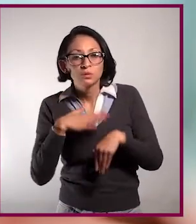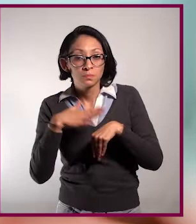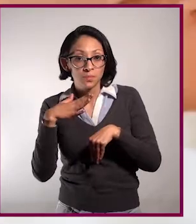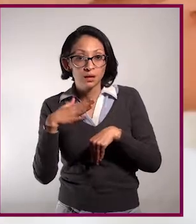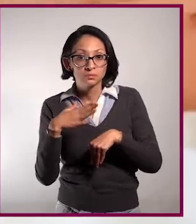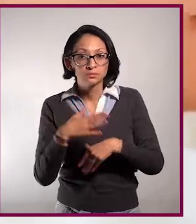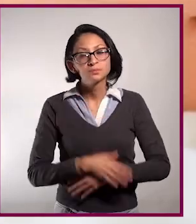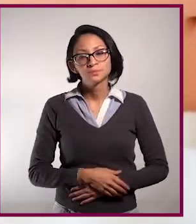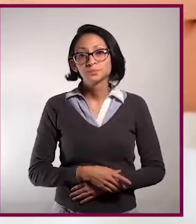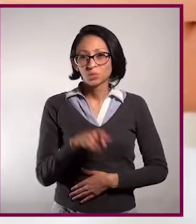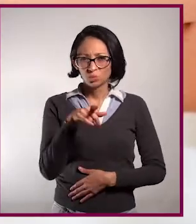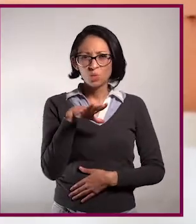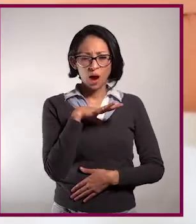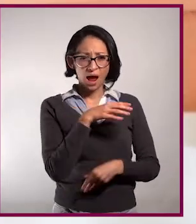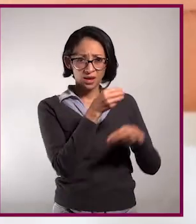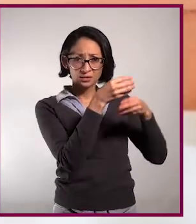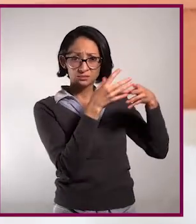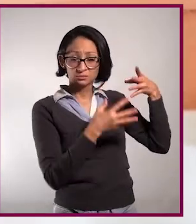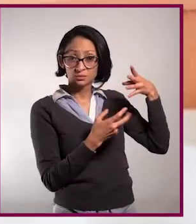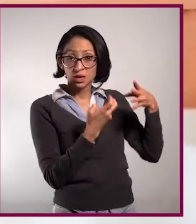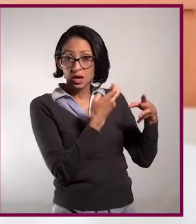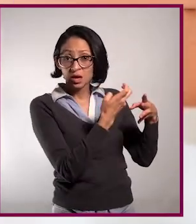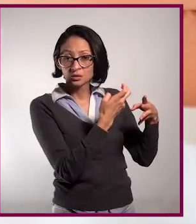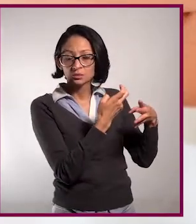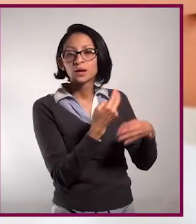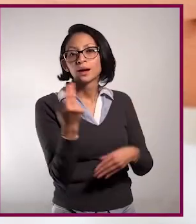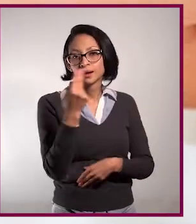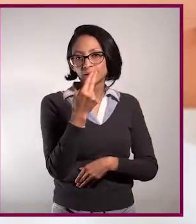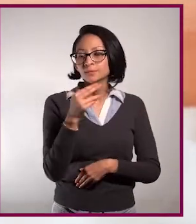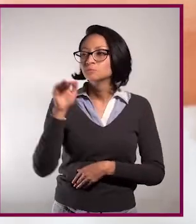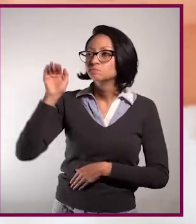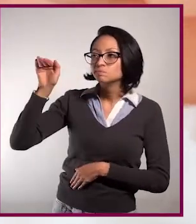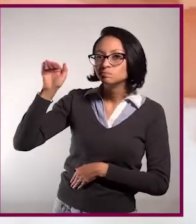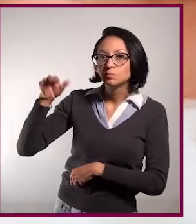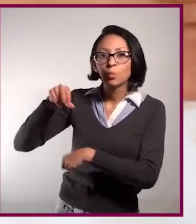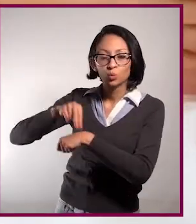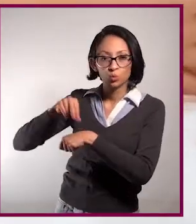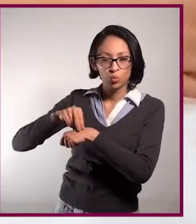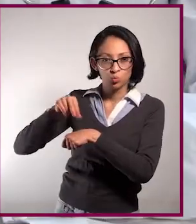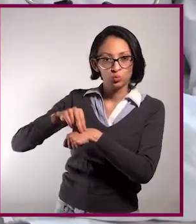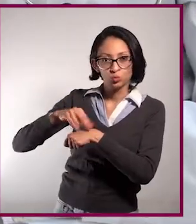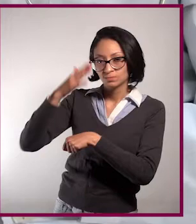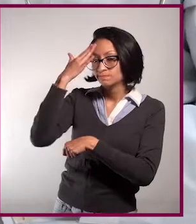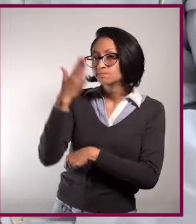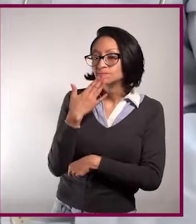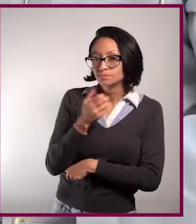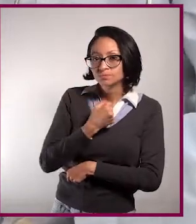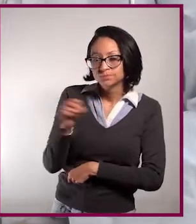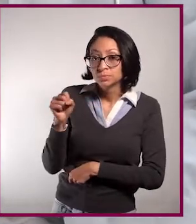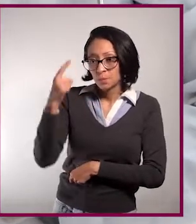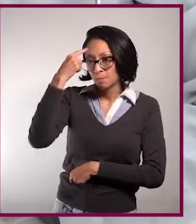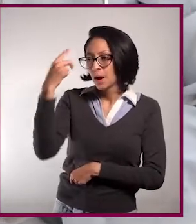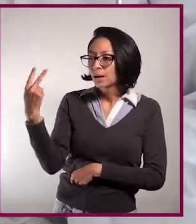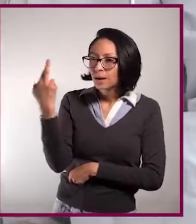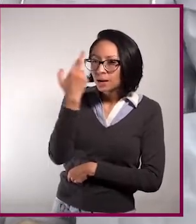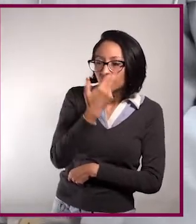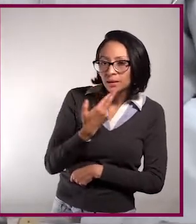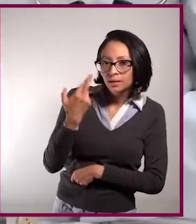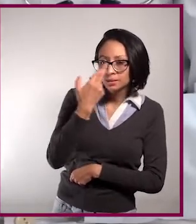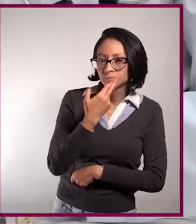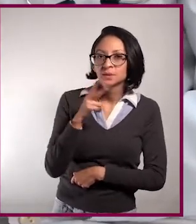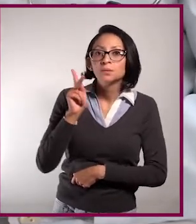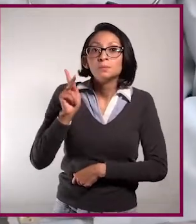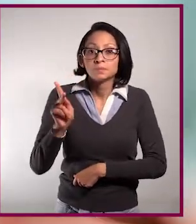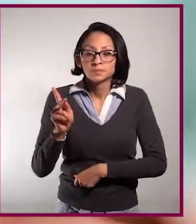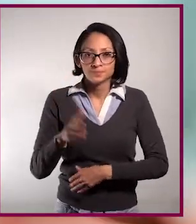al día. Si tienes cualquiera de estas señales, es importante concretar una consulta médica profesional para descartar cualquier anomalía en tu